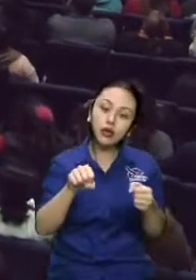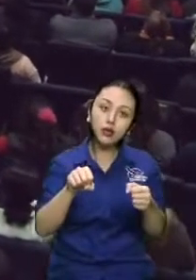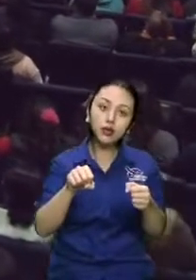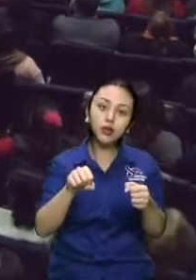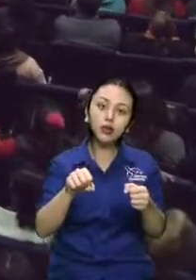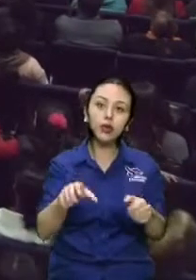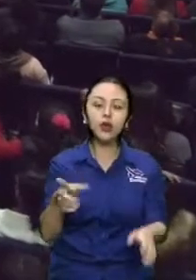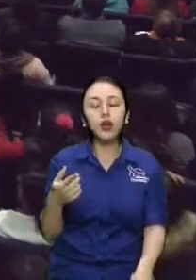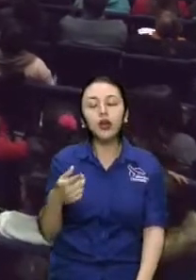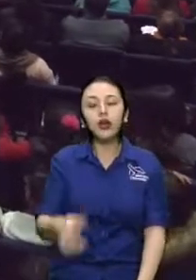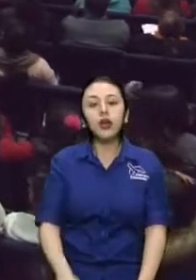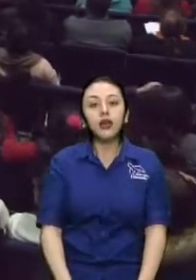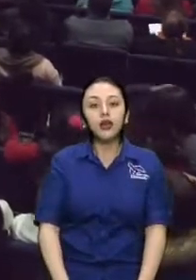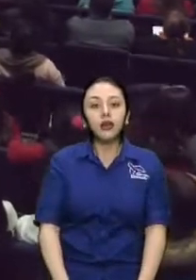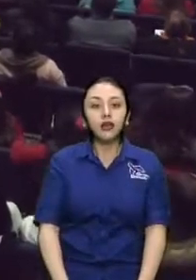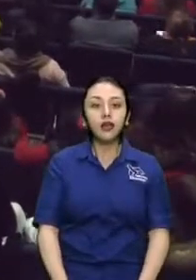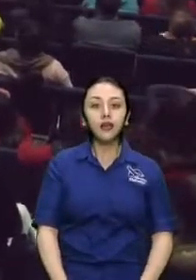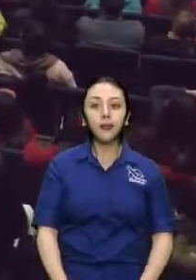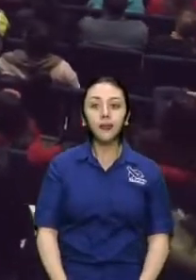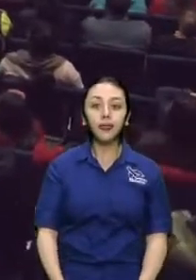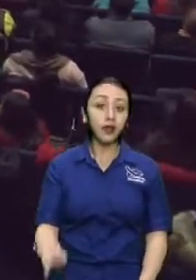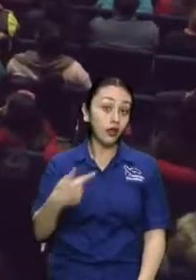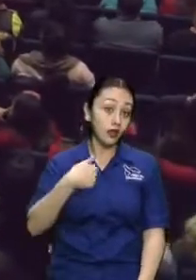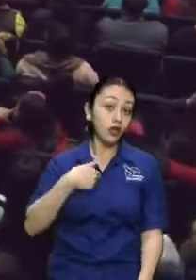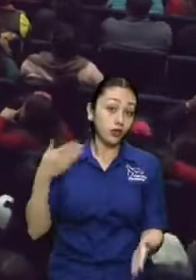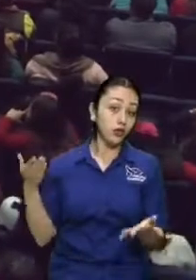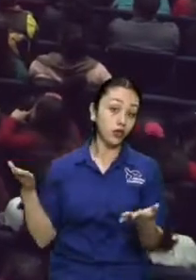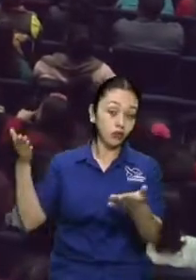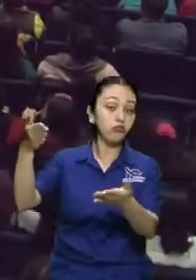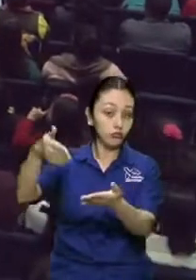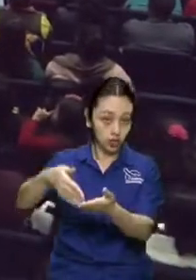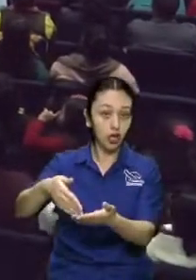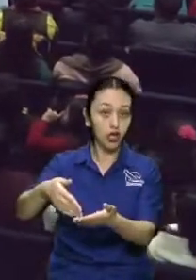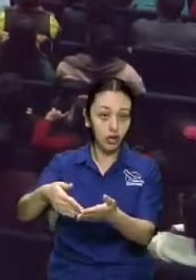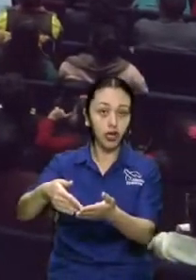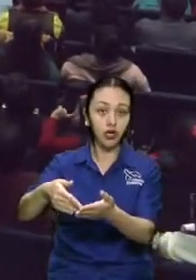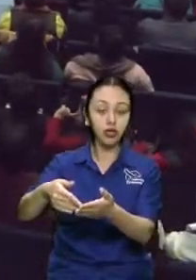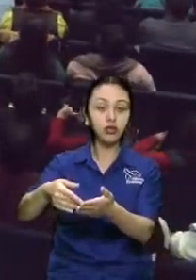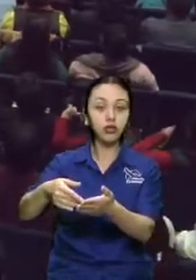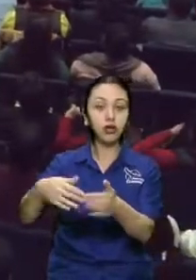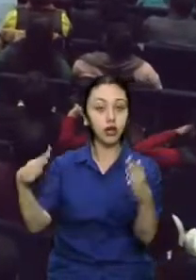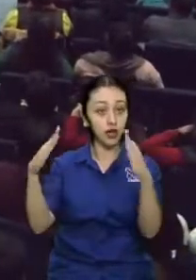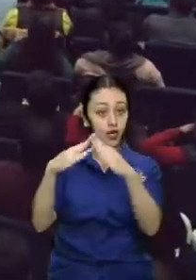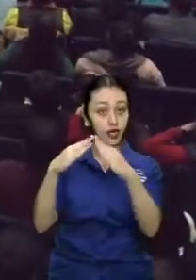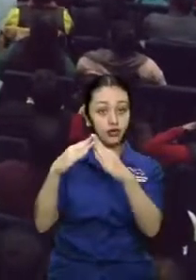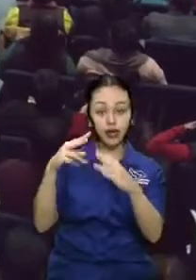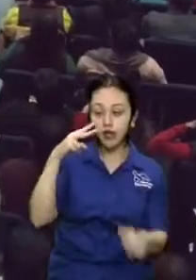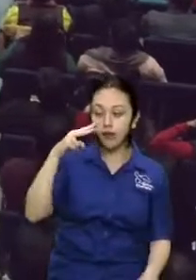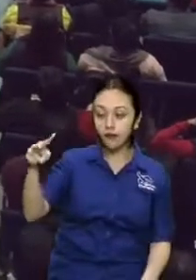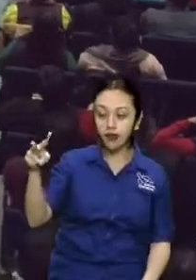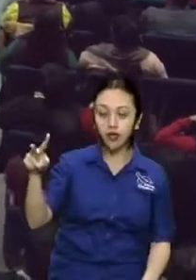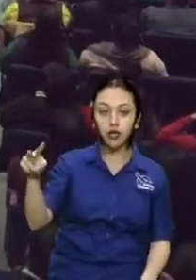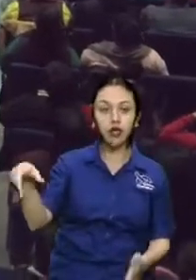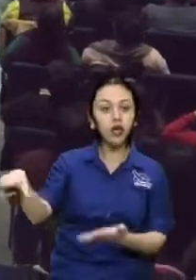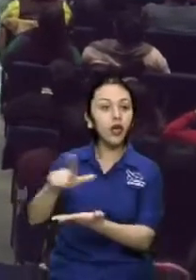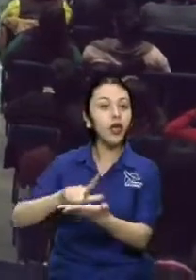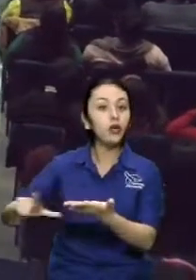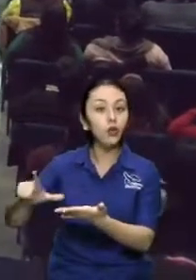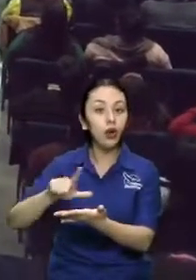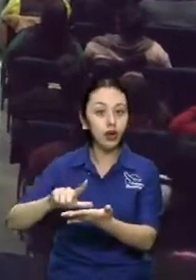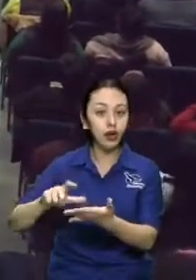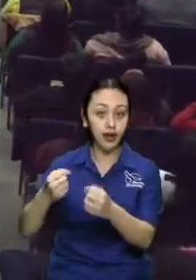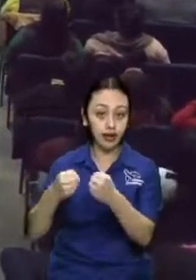era sábado creo yo cuando llegué. Fui a ver dónde iban a hacer la actividad la iban a hacer en el gimnasio del doctor, tenía